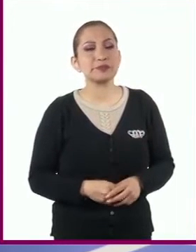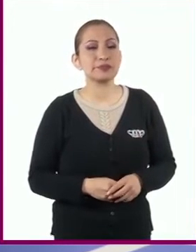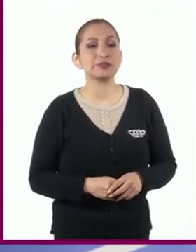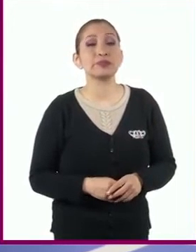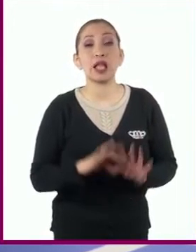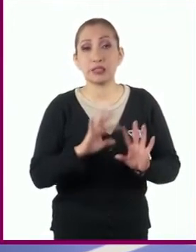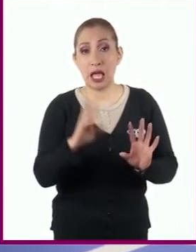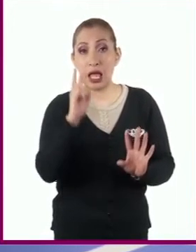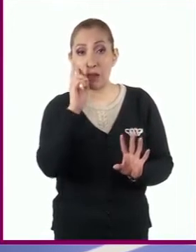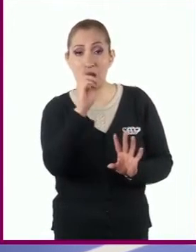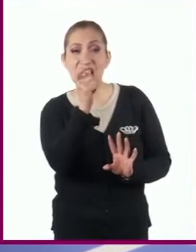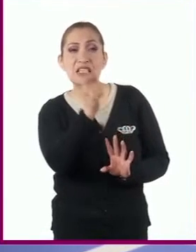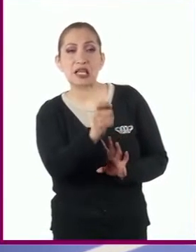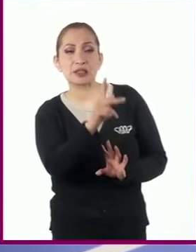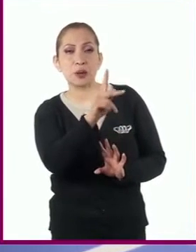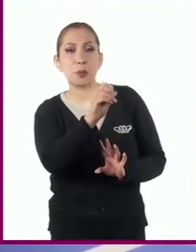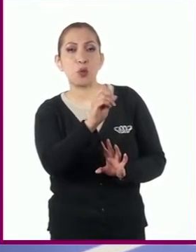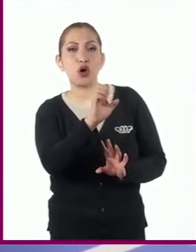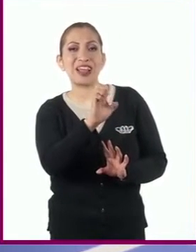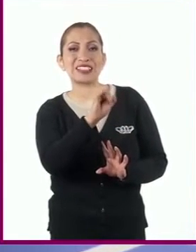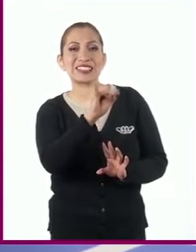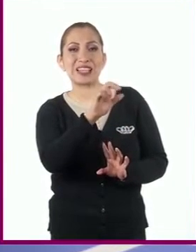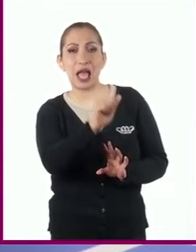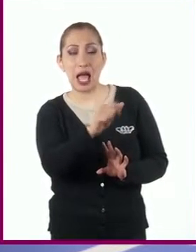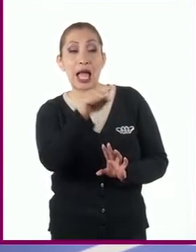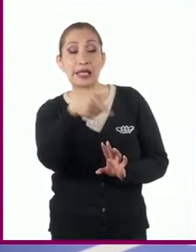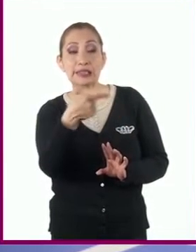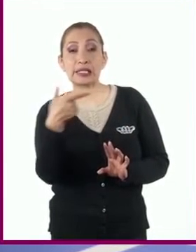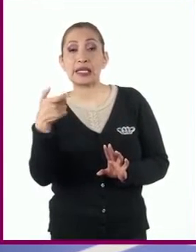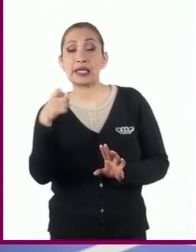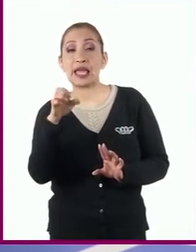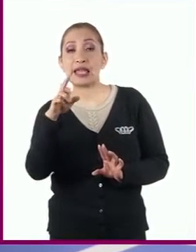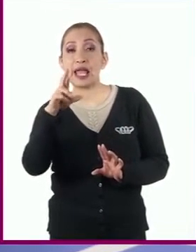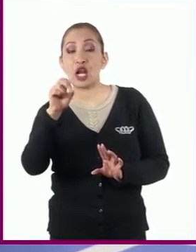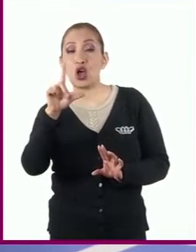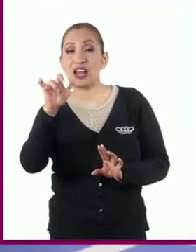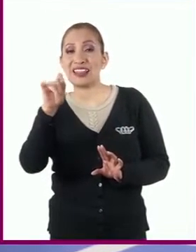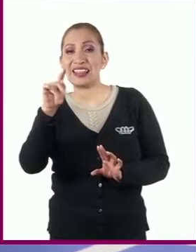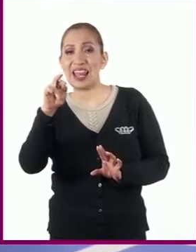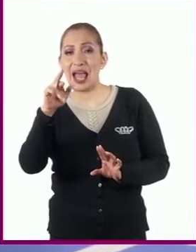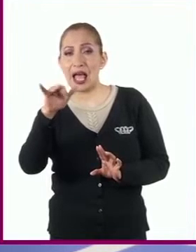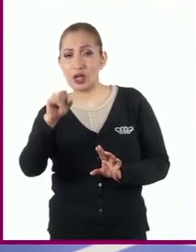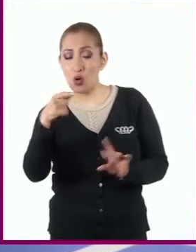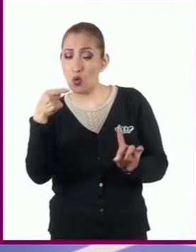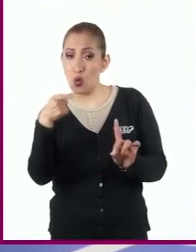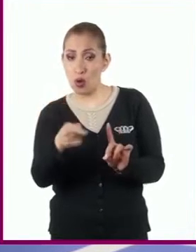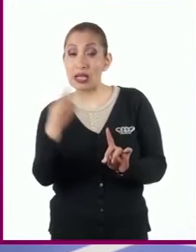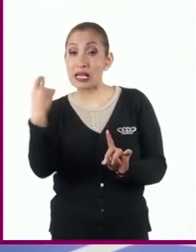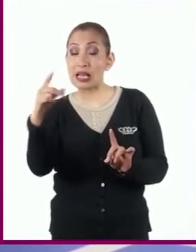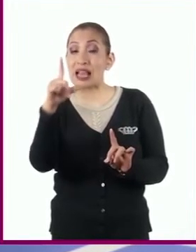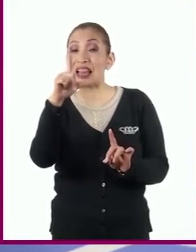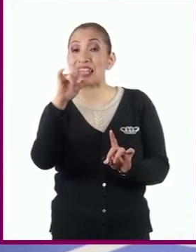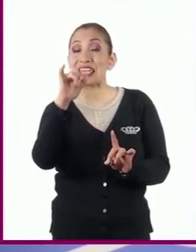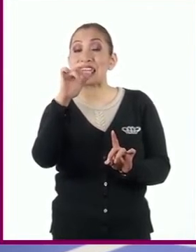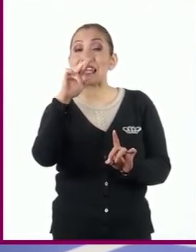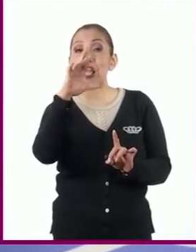Ya que ubicamos la definición de poesía y que es un género literario, específicamente llamado lírico, ahora,